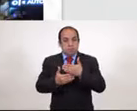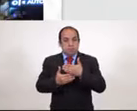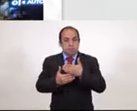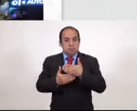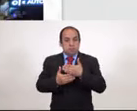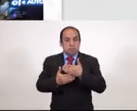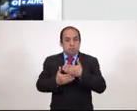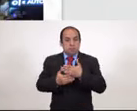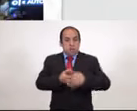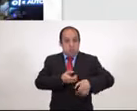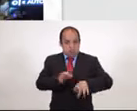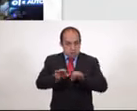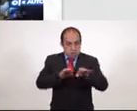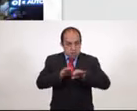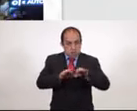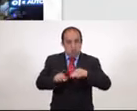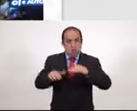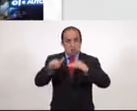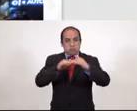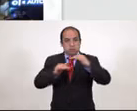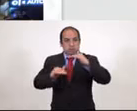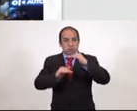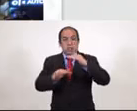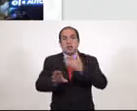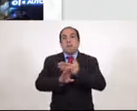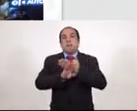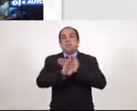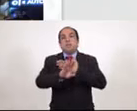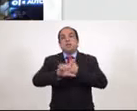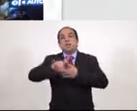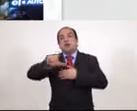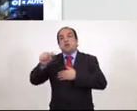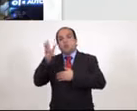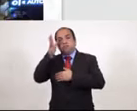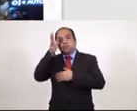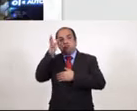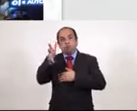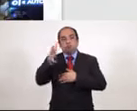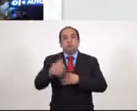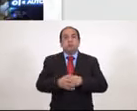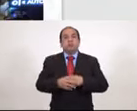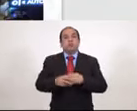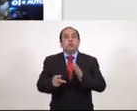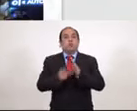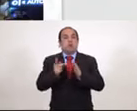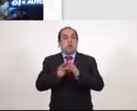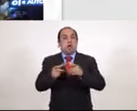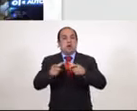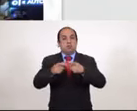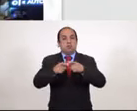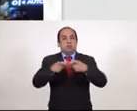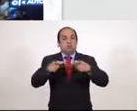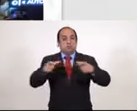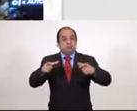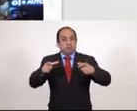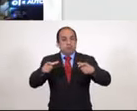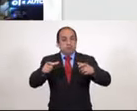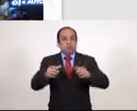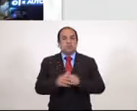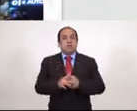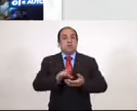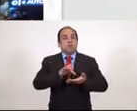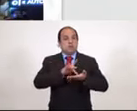suelo y evitar así cualquier hundimiento posterior. Con el apoyo de la Secretaría de Obras y